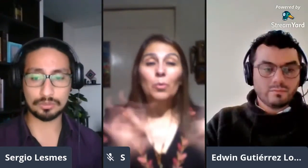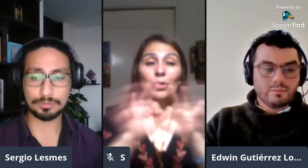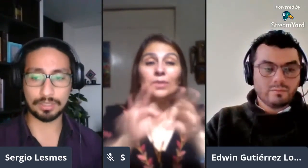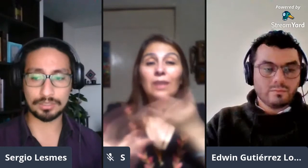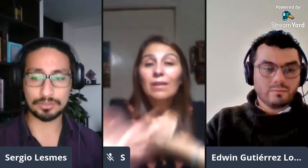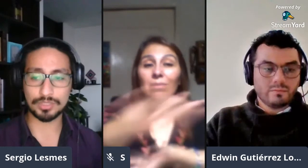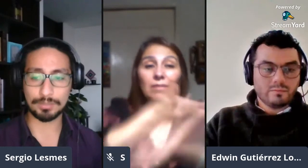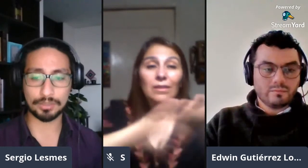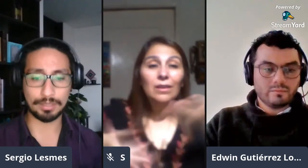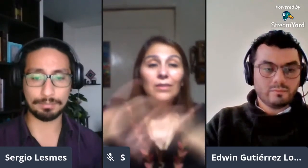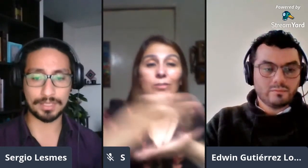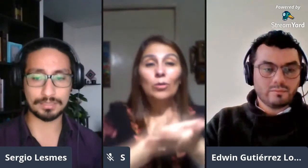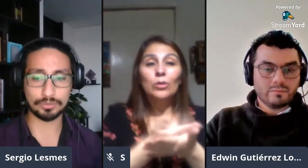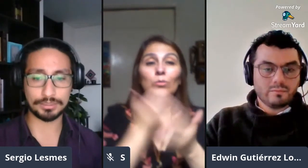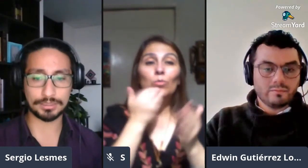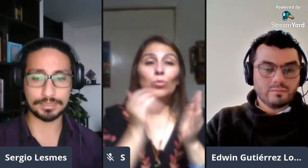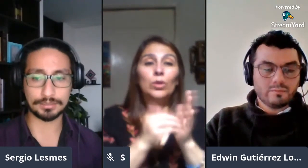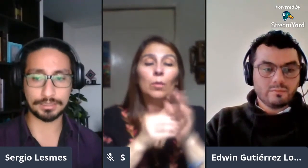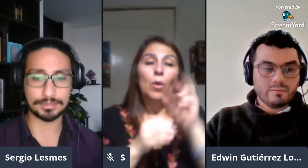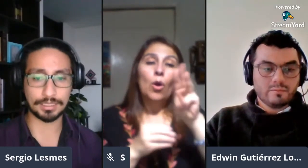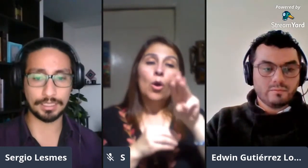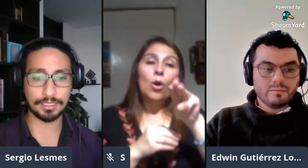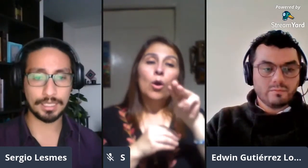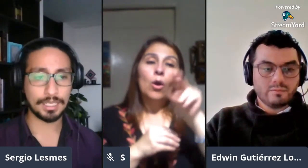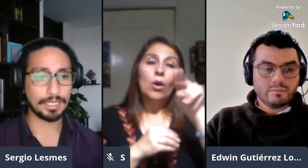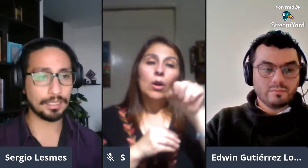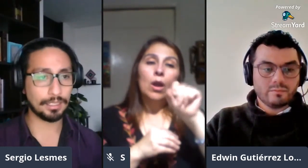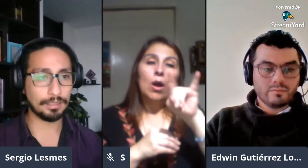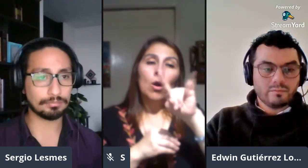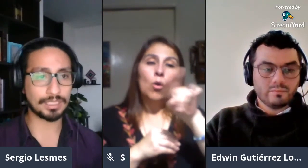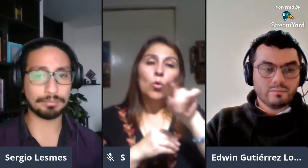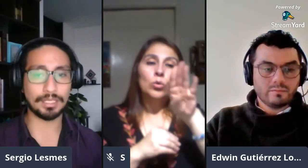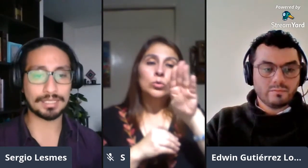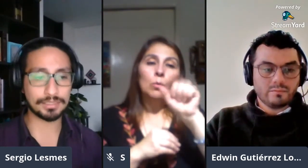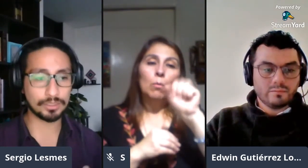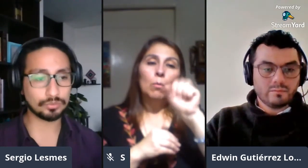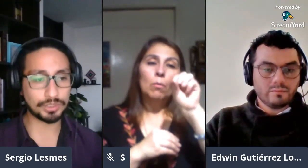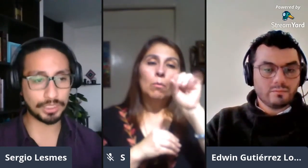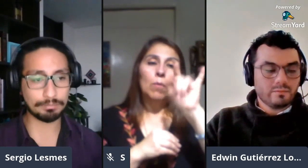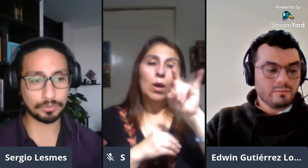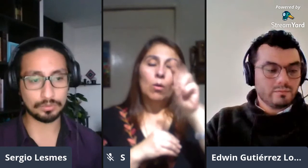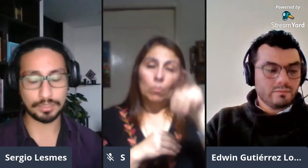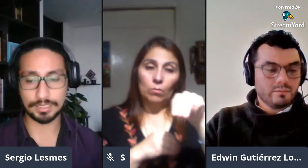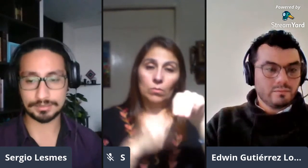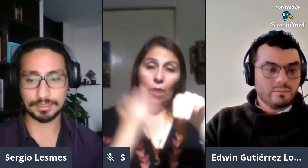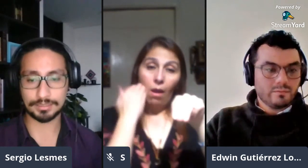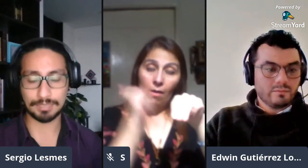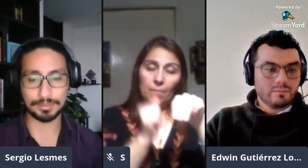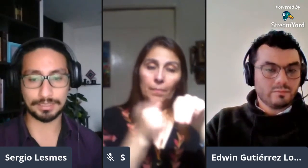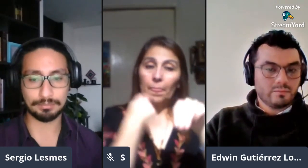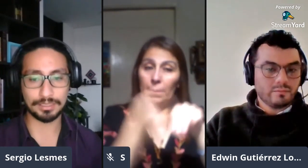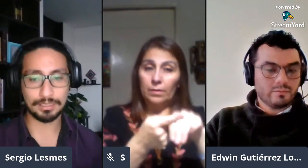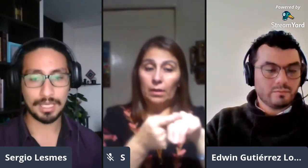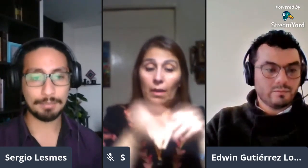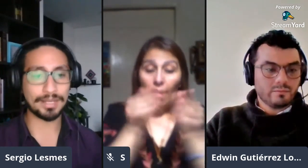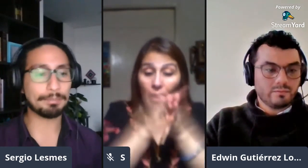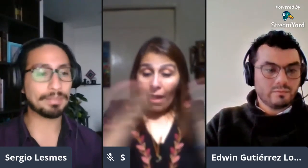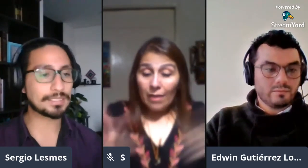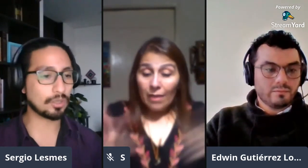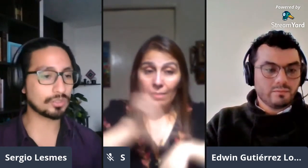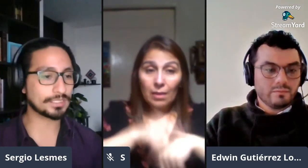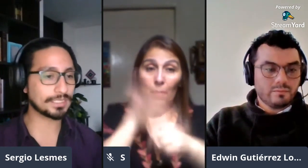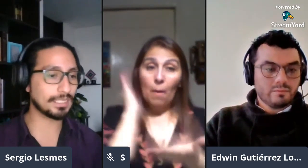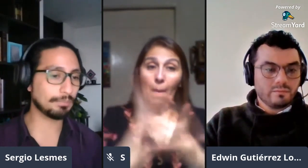Digamos, Martha Nussbaum hace un llamado que a mí me parece muy interesante, y es que también ha sido un tiempo, este, el de la pandemia,